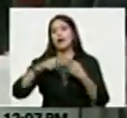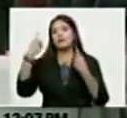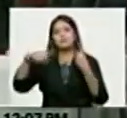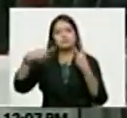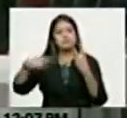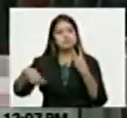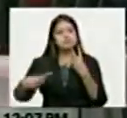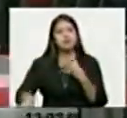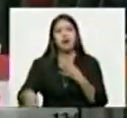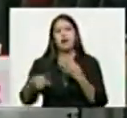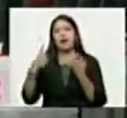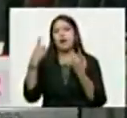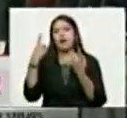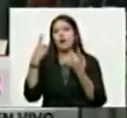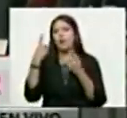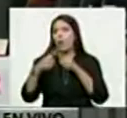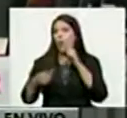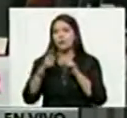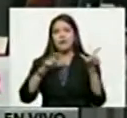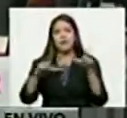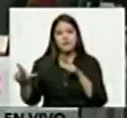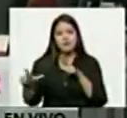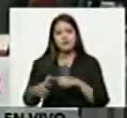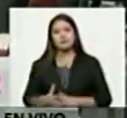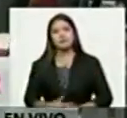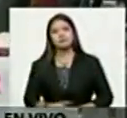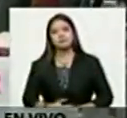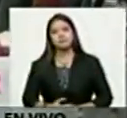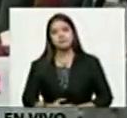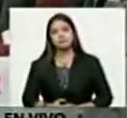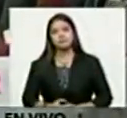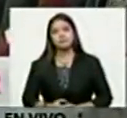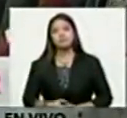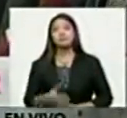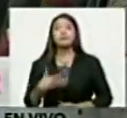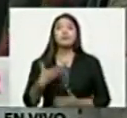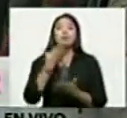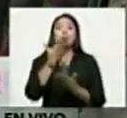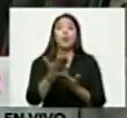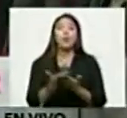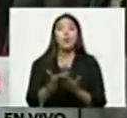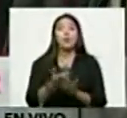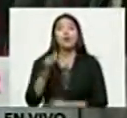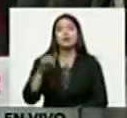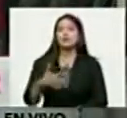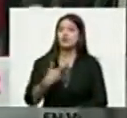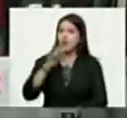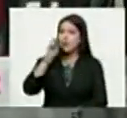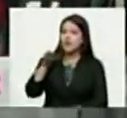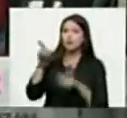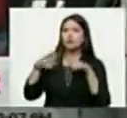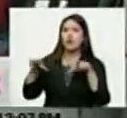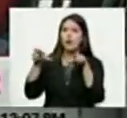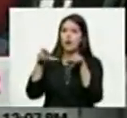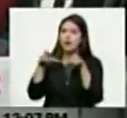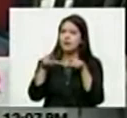de artículos terminados. Yo propongo desde aquí, viendo estas